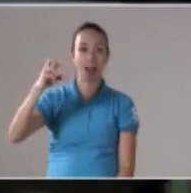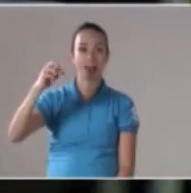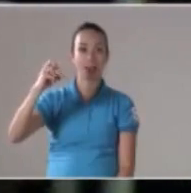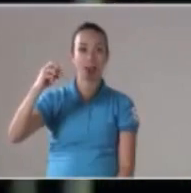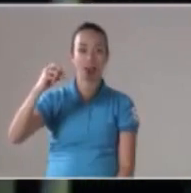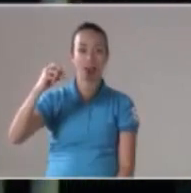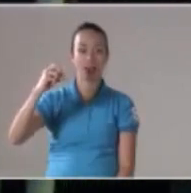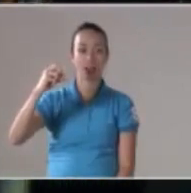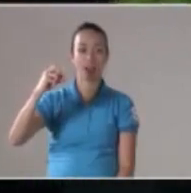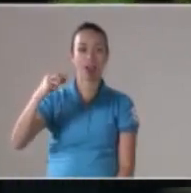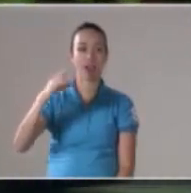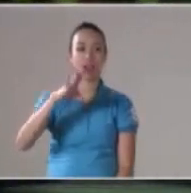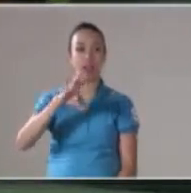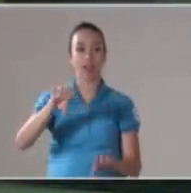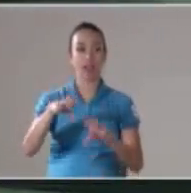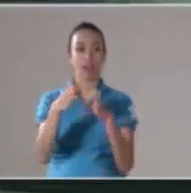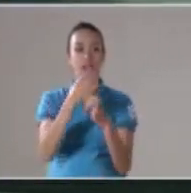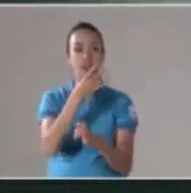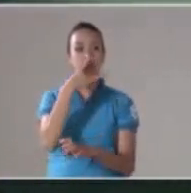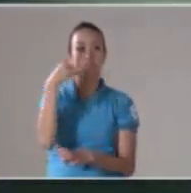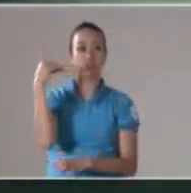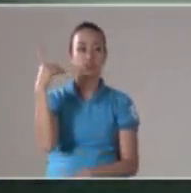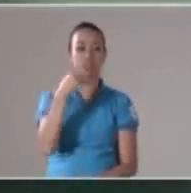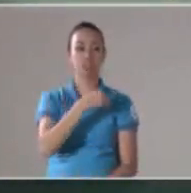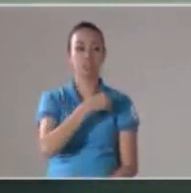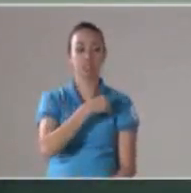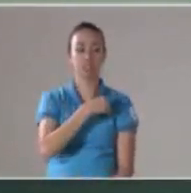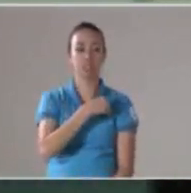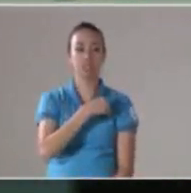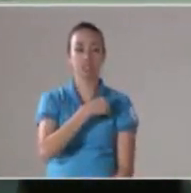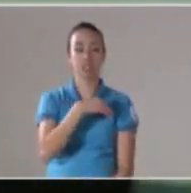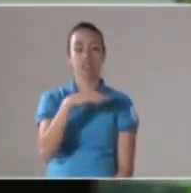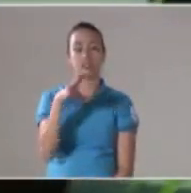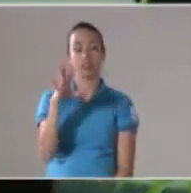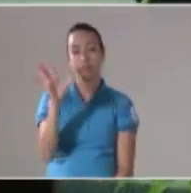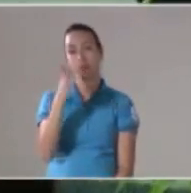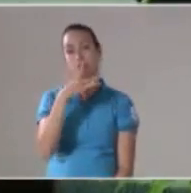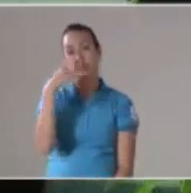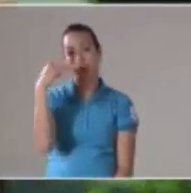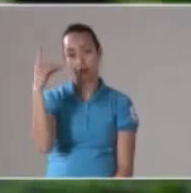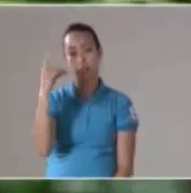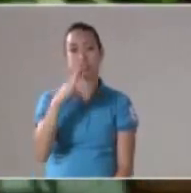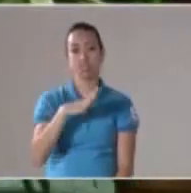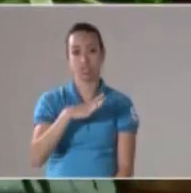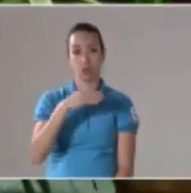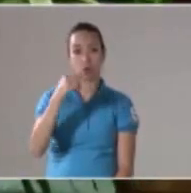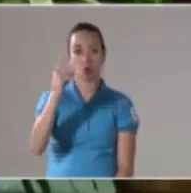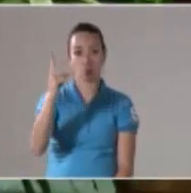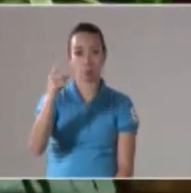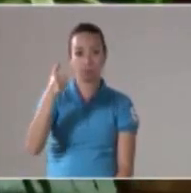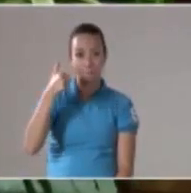Entonces, Dios quiere tener un buen nombre. Dios tiene un buen nombre, pero Él cuida su nombre.